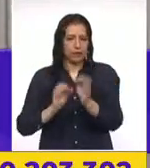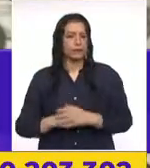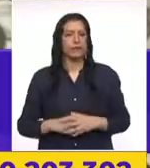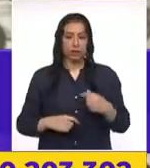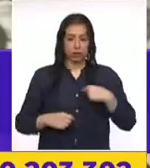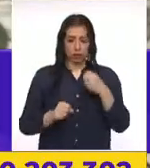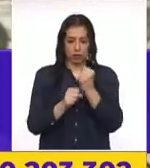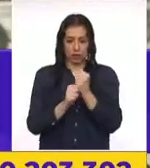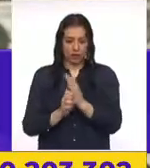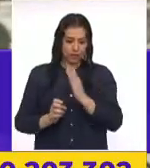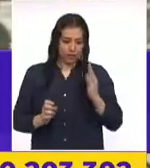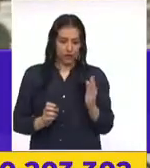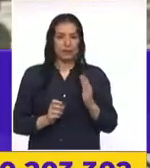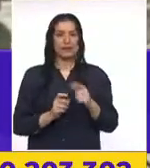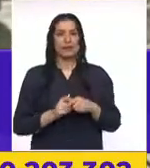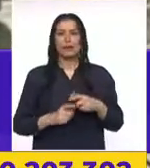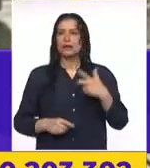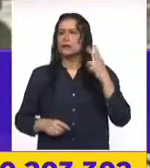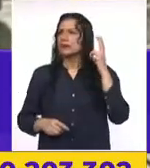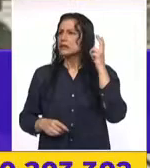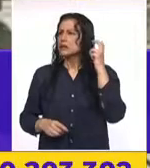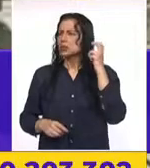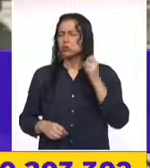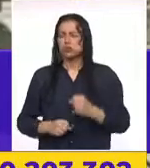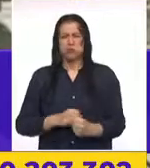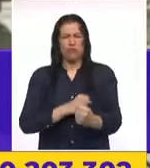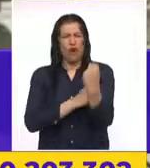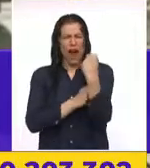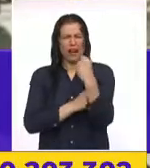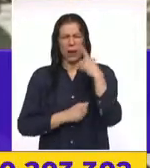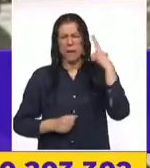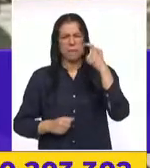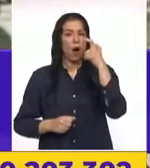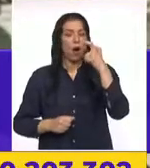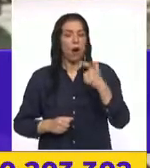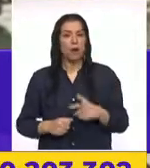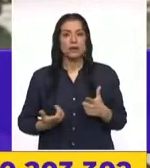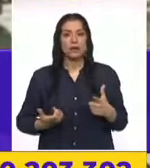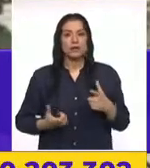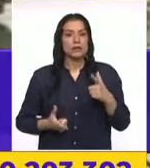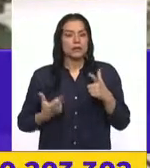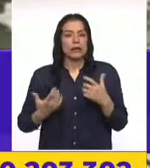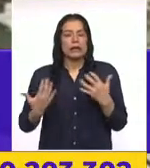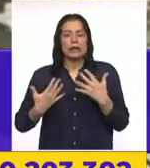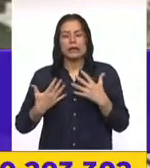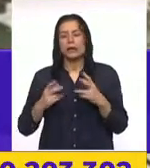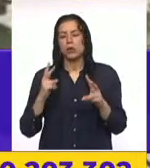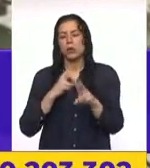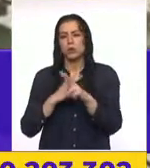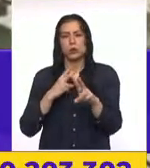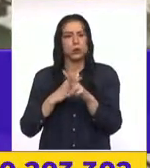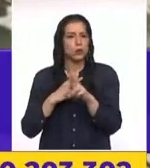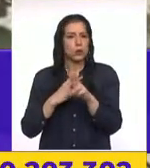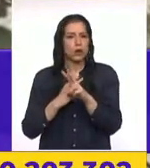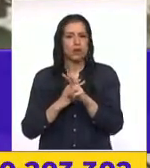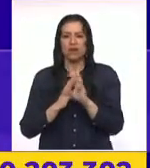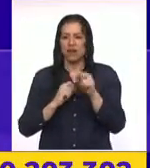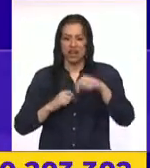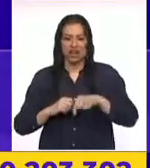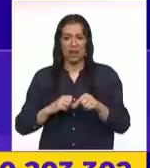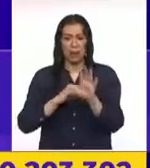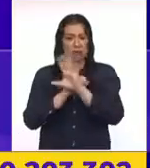en la joyería, se escuchó súper fuerte el golazo. Así que hay que tener demasiado cuidado. Ahora nada es